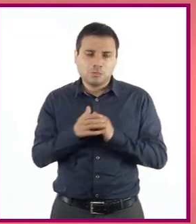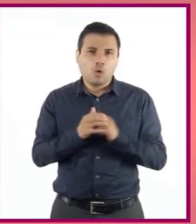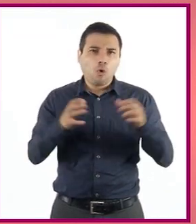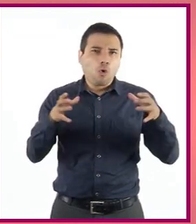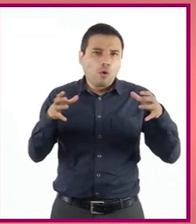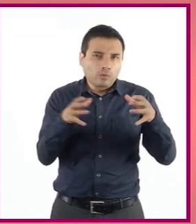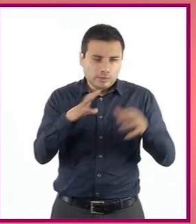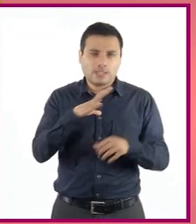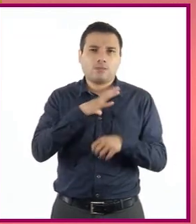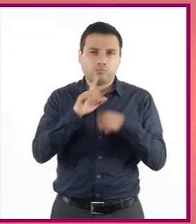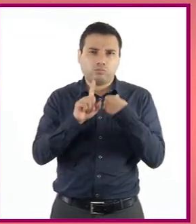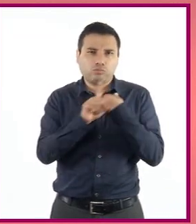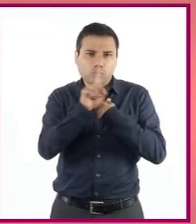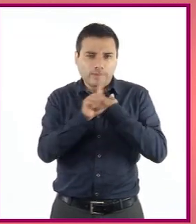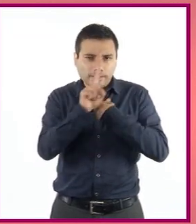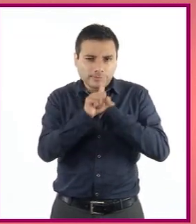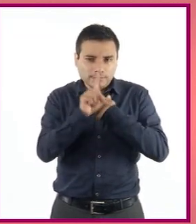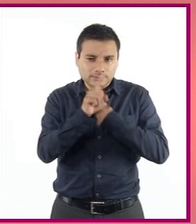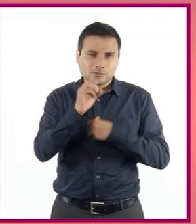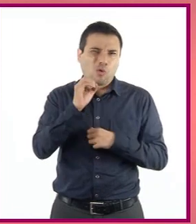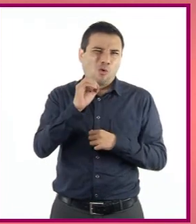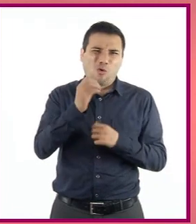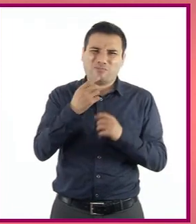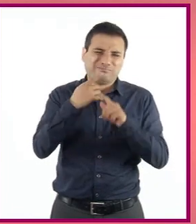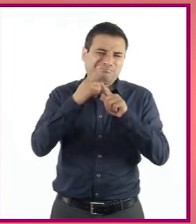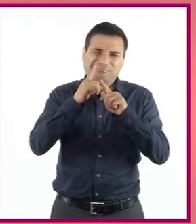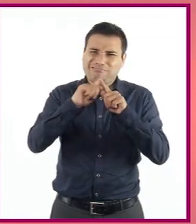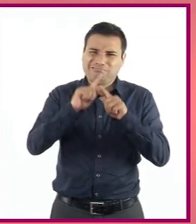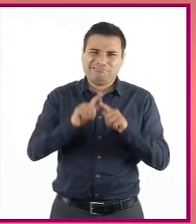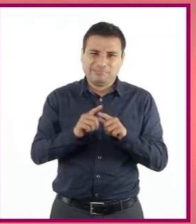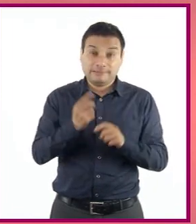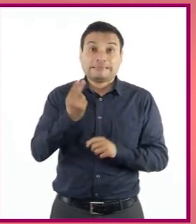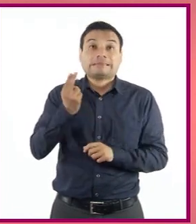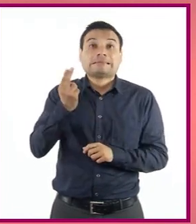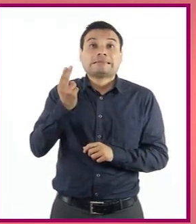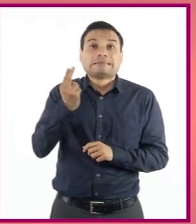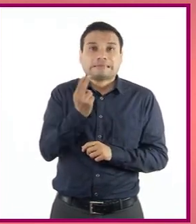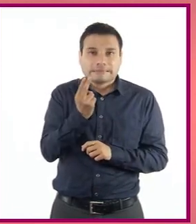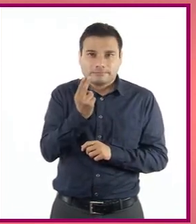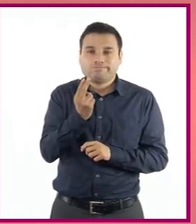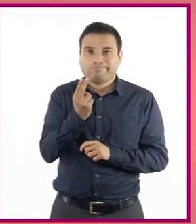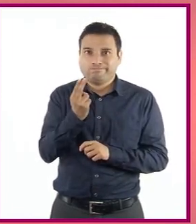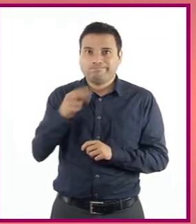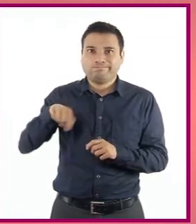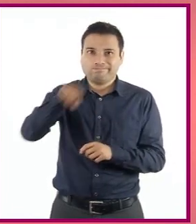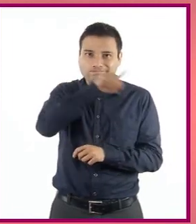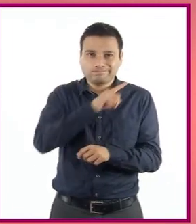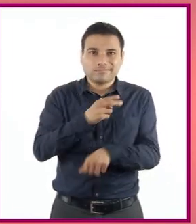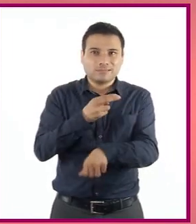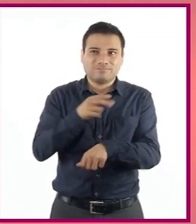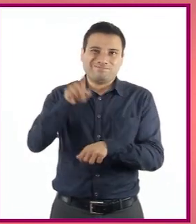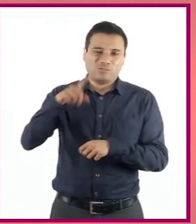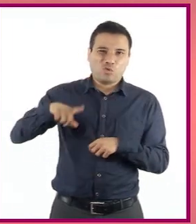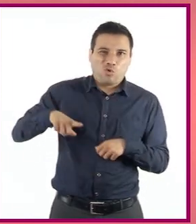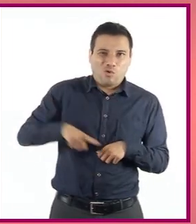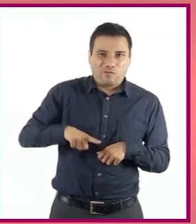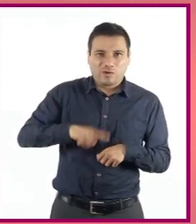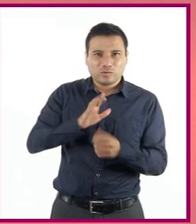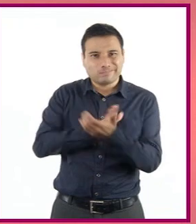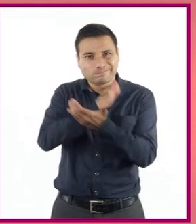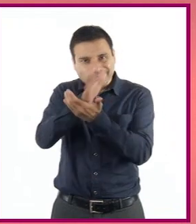presentan problemas o situaciones en las que es necesario realizar una serie de trámites ante las